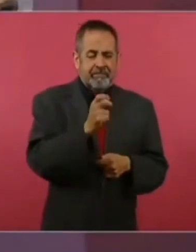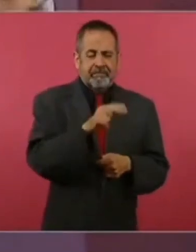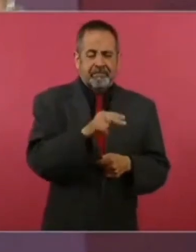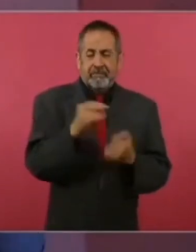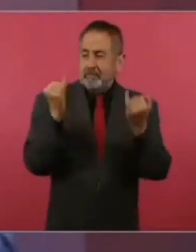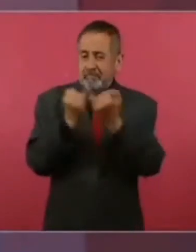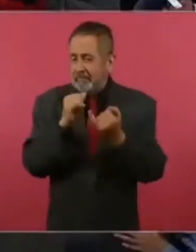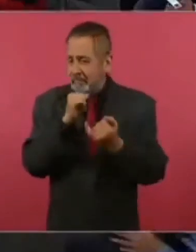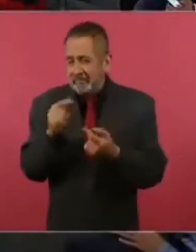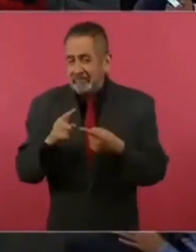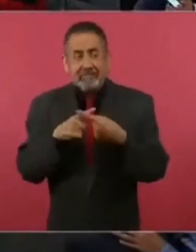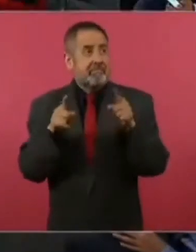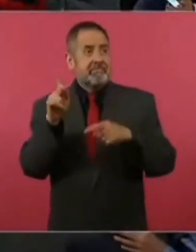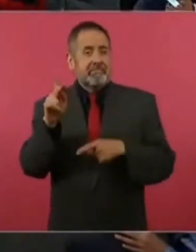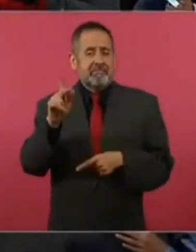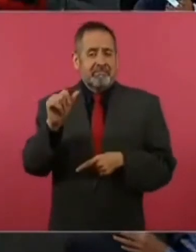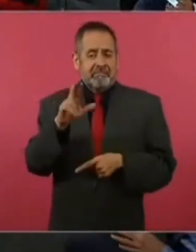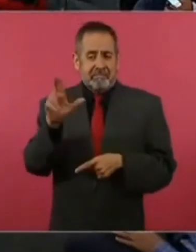o que Parral